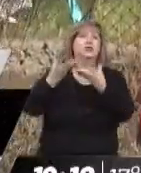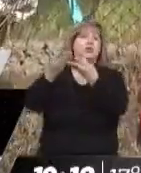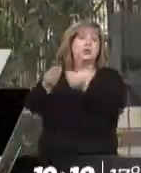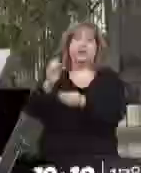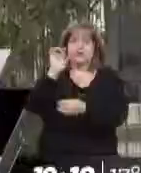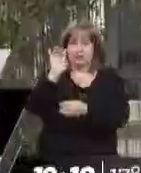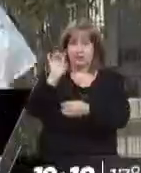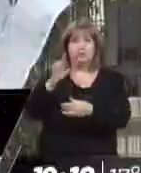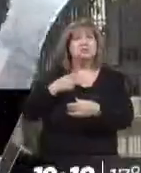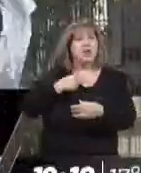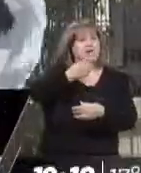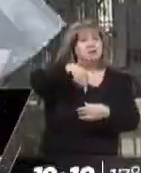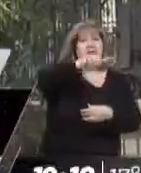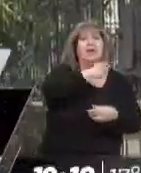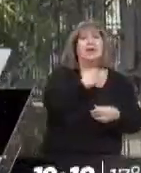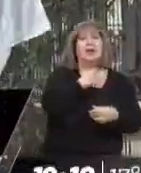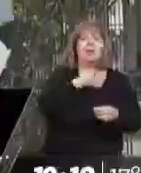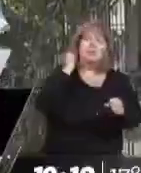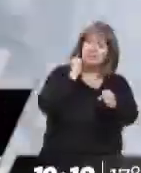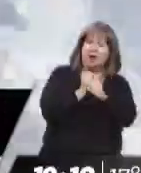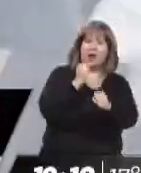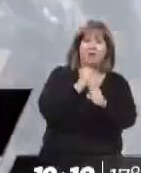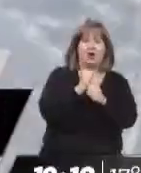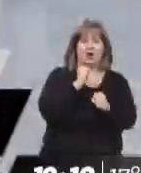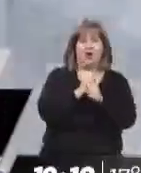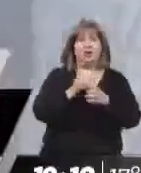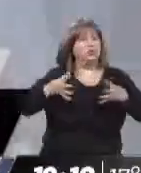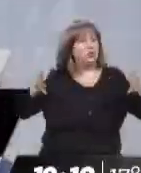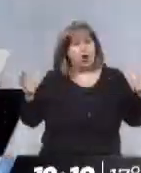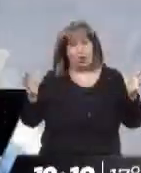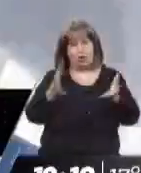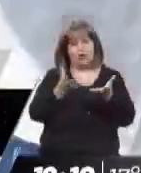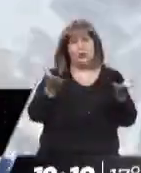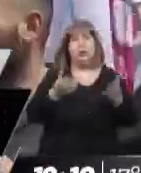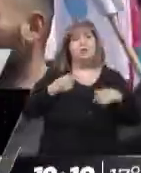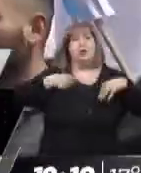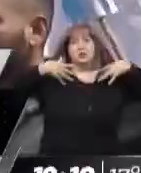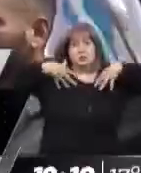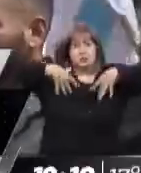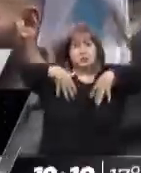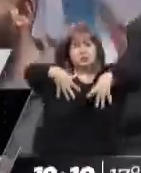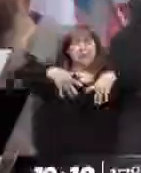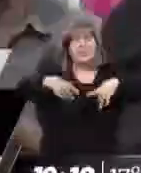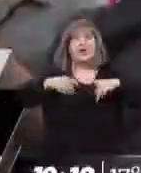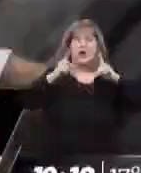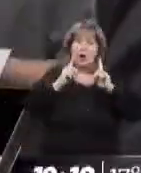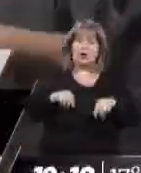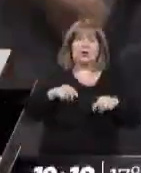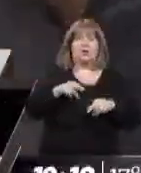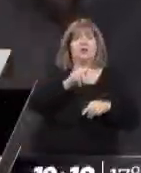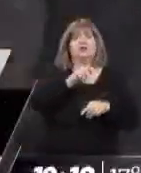planteamos que la salida es con trabajo y es colectiva. Por eso estamos en la calle, otro 17 de